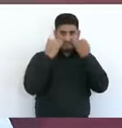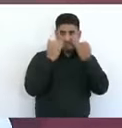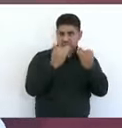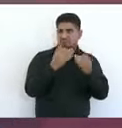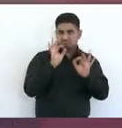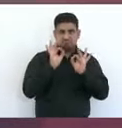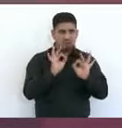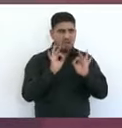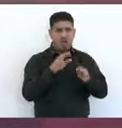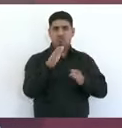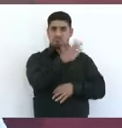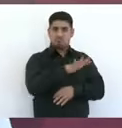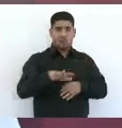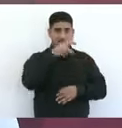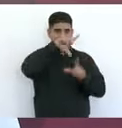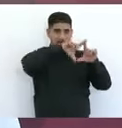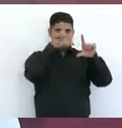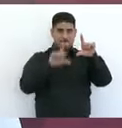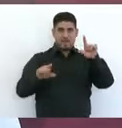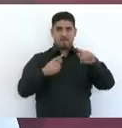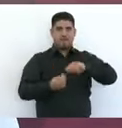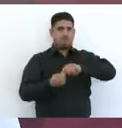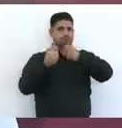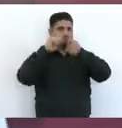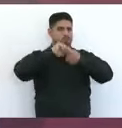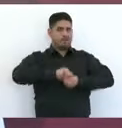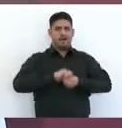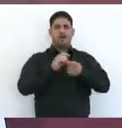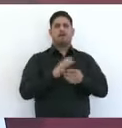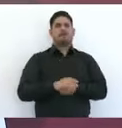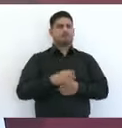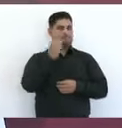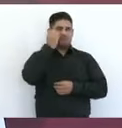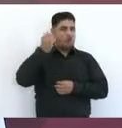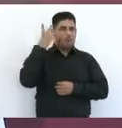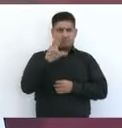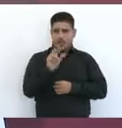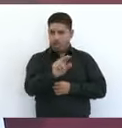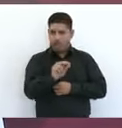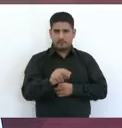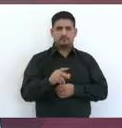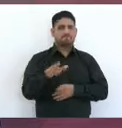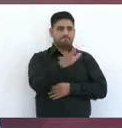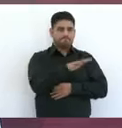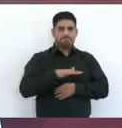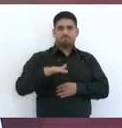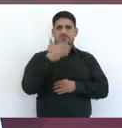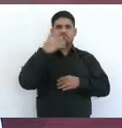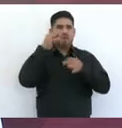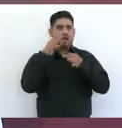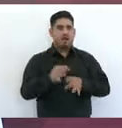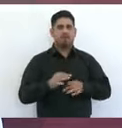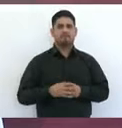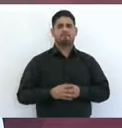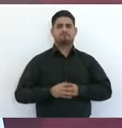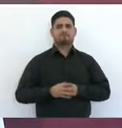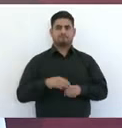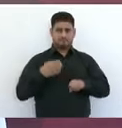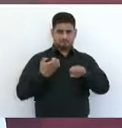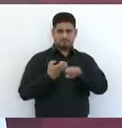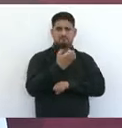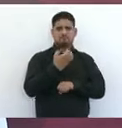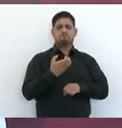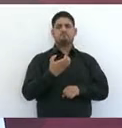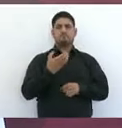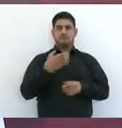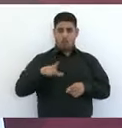se vive en todo México. No olvidemos, para garantizar un entorno de bienestar para todas y todos, el Estado es